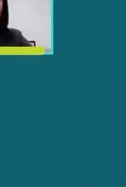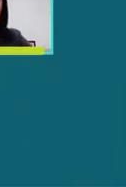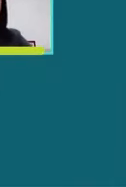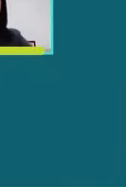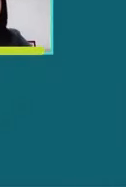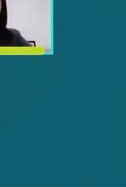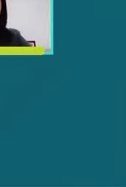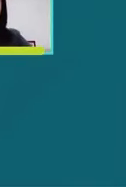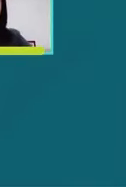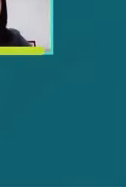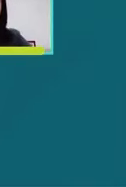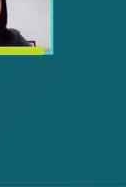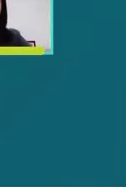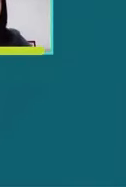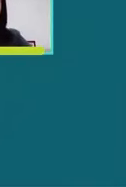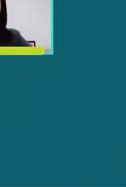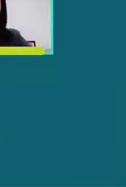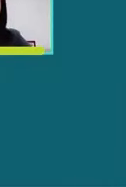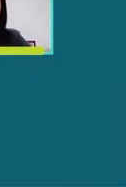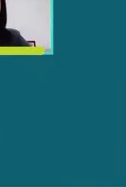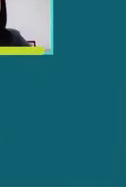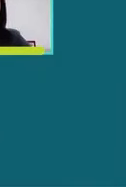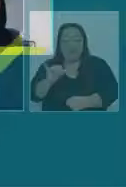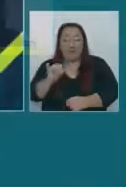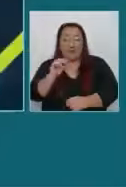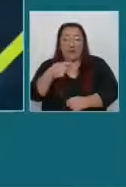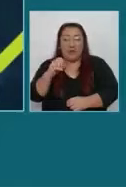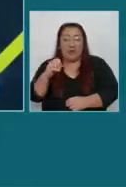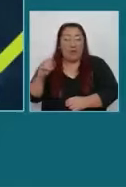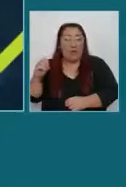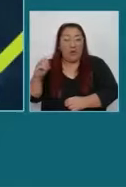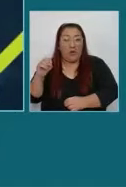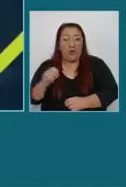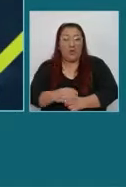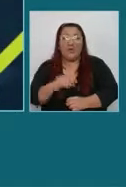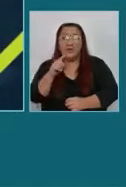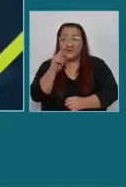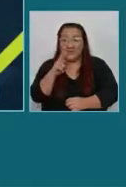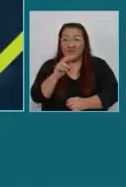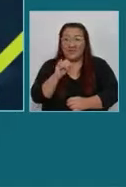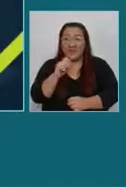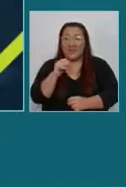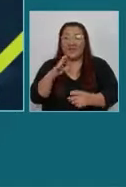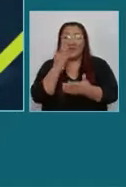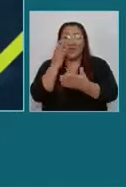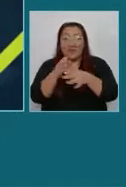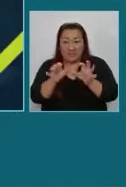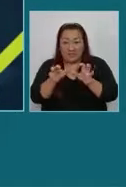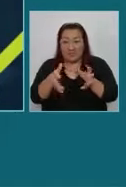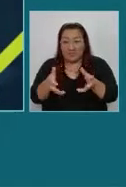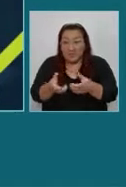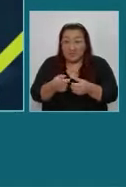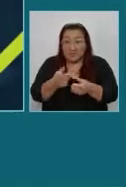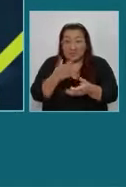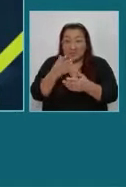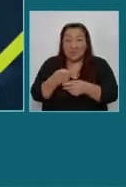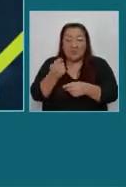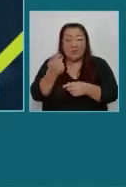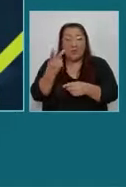con Restaurant y con ICM, está embotelladora del grupo Ñaños, ¿no? Entonces San Miguel, en la pandemia, levantaron